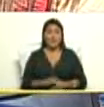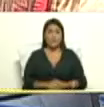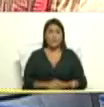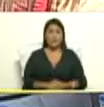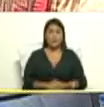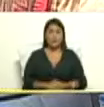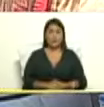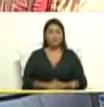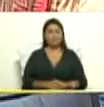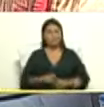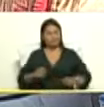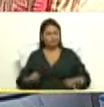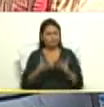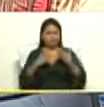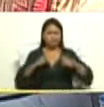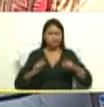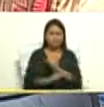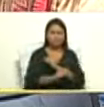de